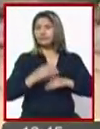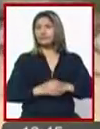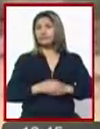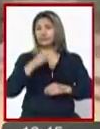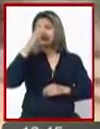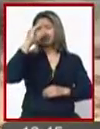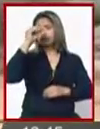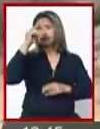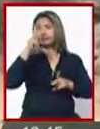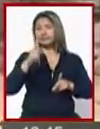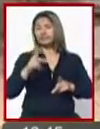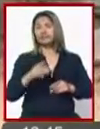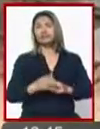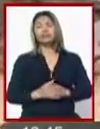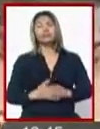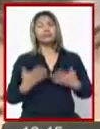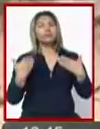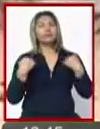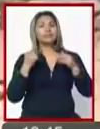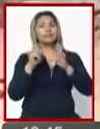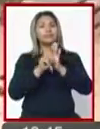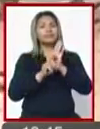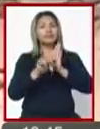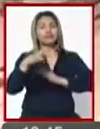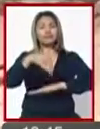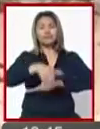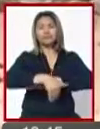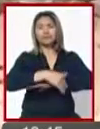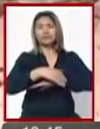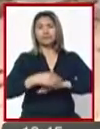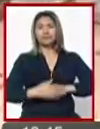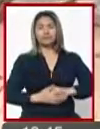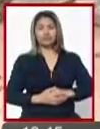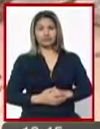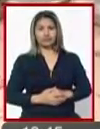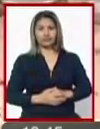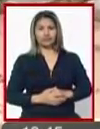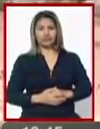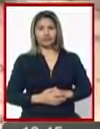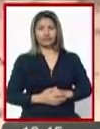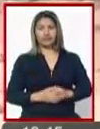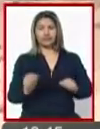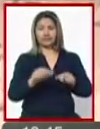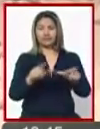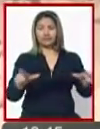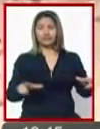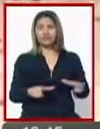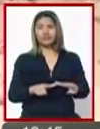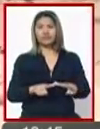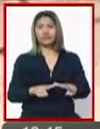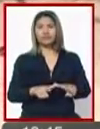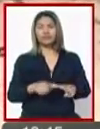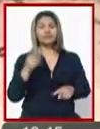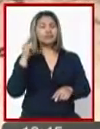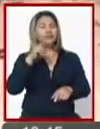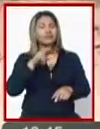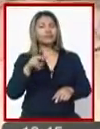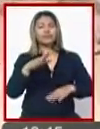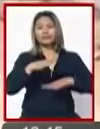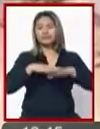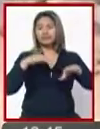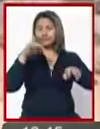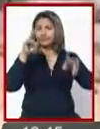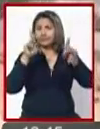un vecino habría abusado en la noche de la misma en un lote baldío. Como pueden ver al llamado